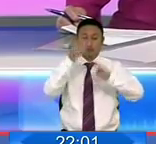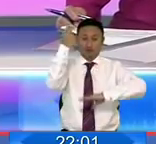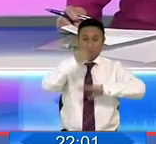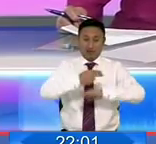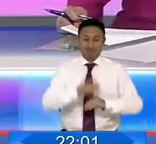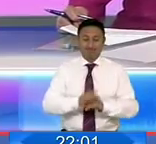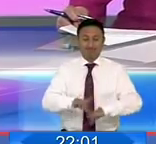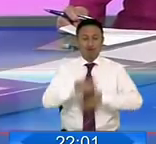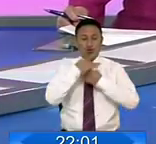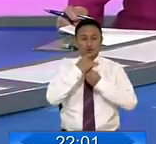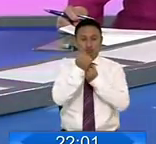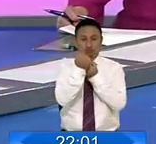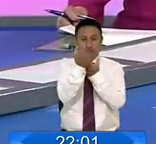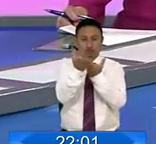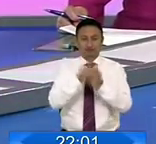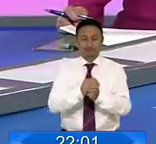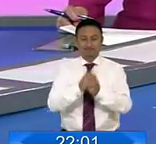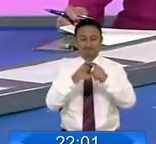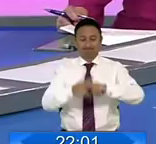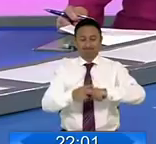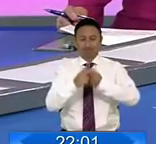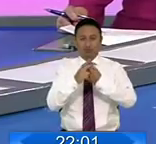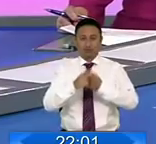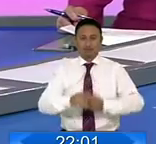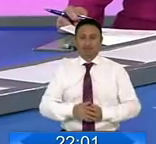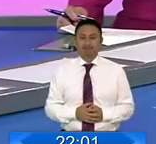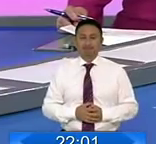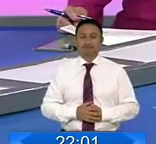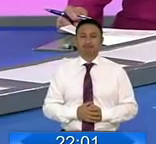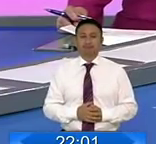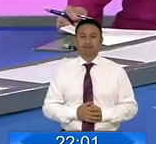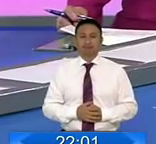Es un privilegio trabajar para ustedes. Aquí iniciamos.